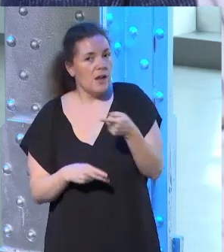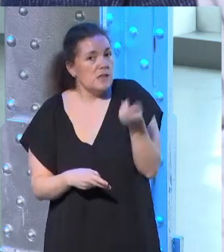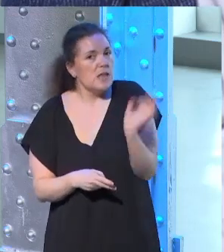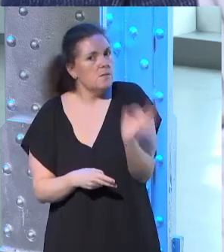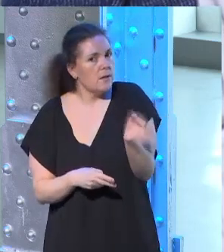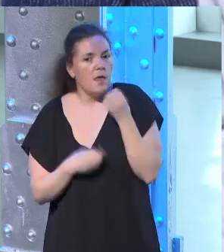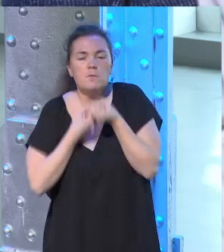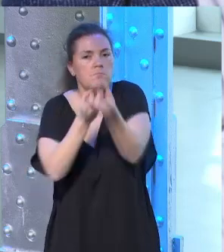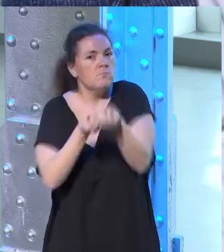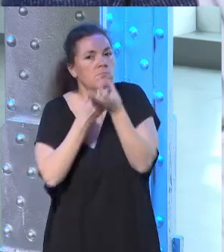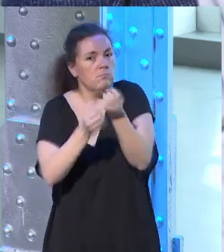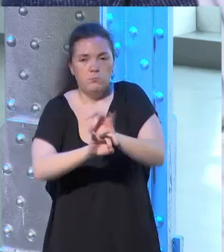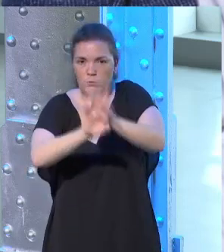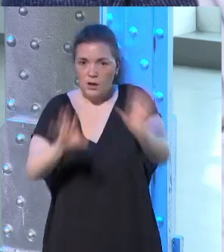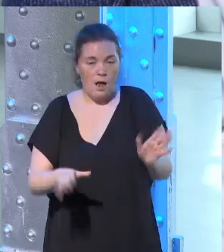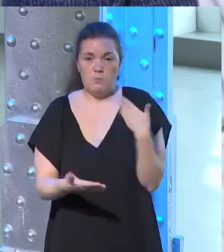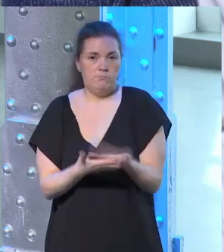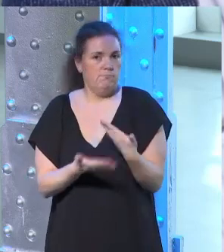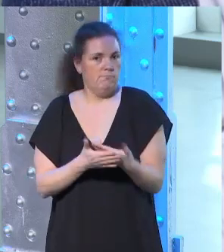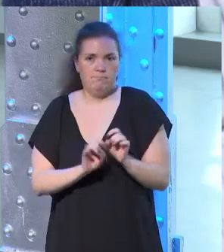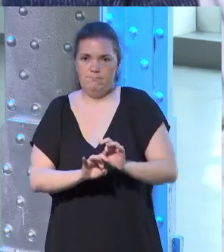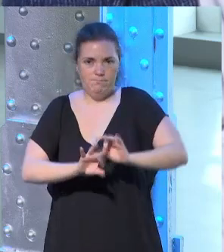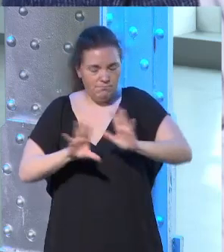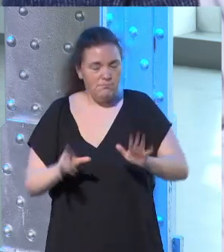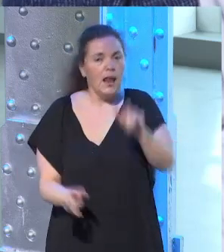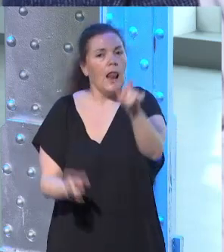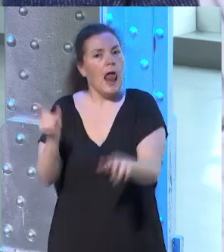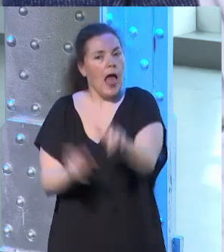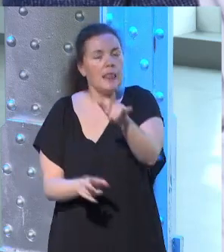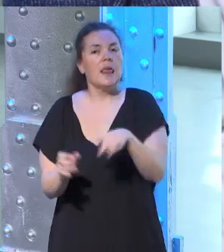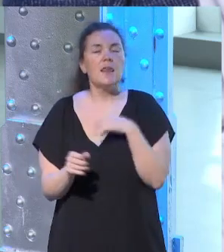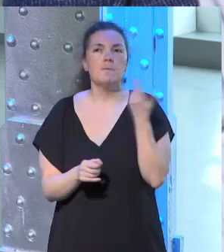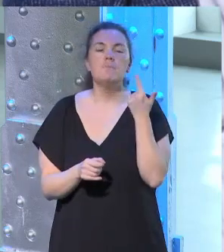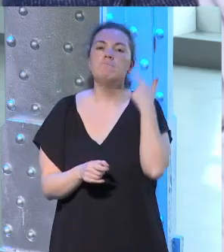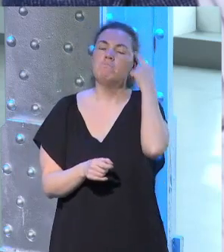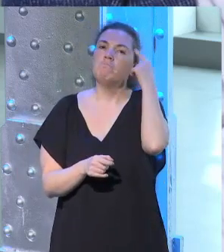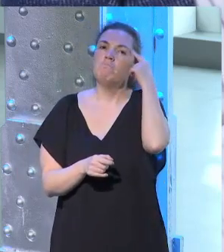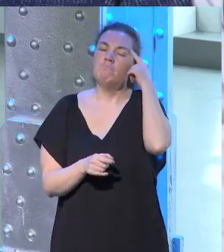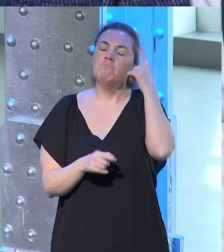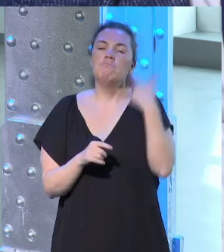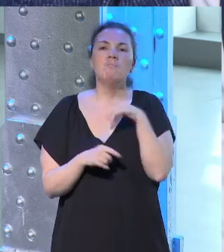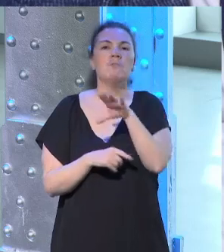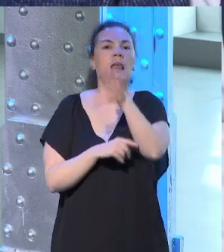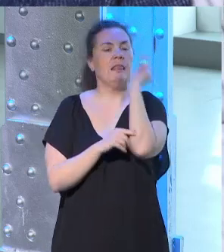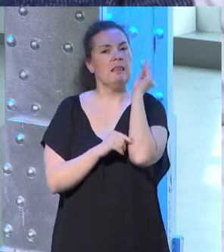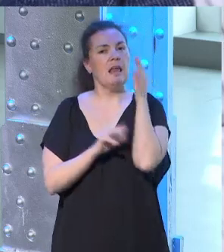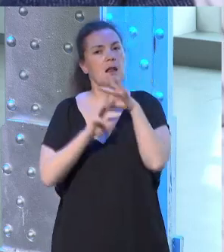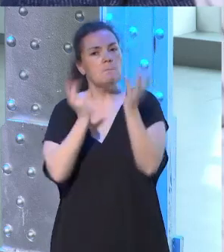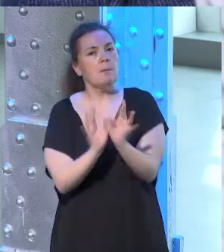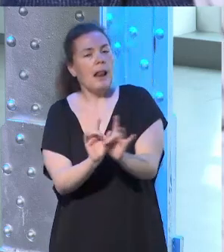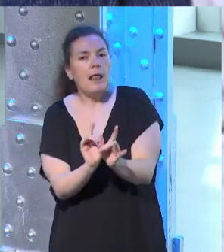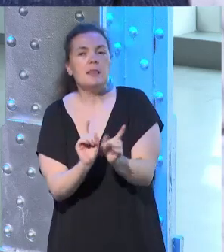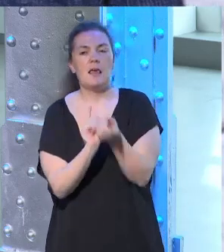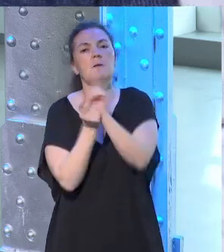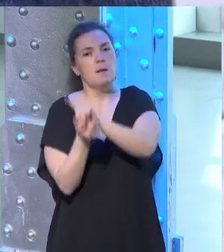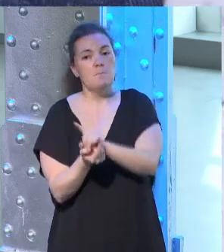están pasando, que ya son casi ya irrefutables, y que la gente tiene que cambiar su forma de entender el planeta, de